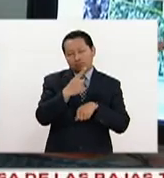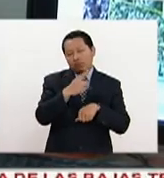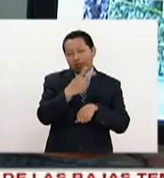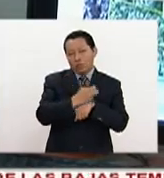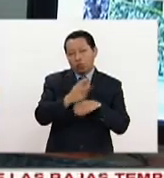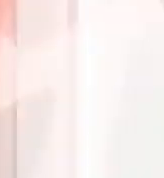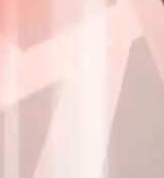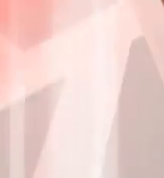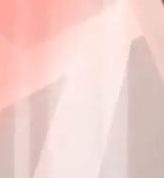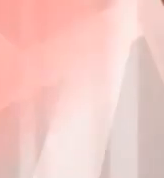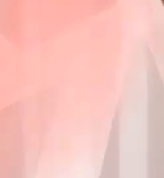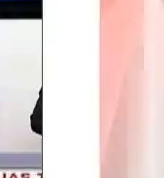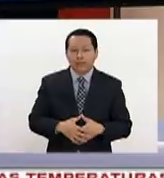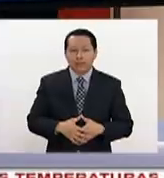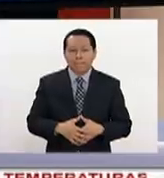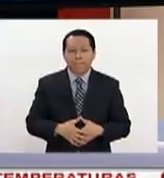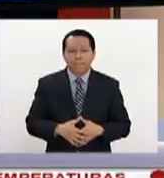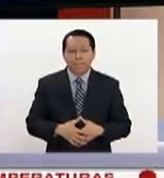drogas.